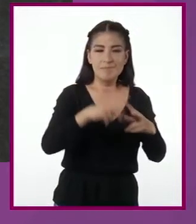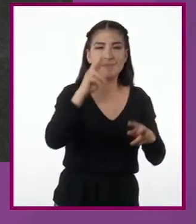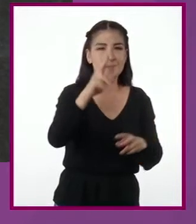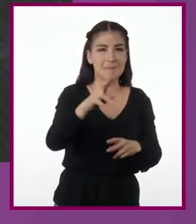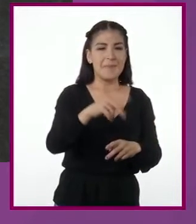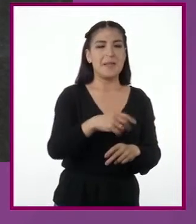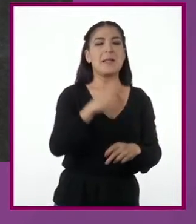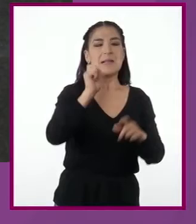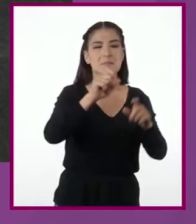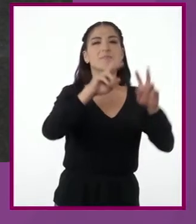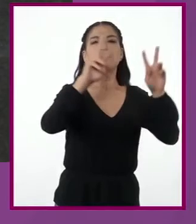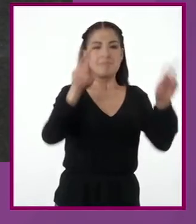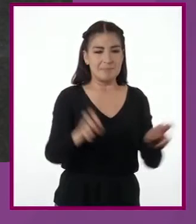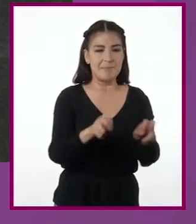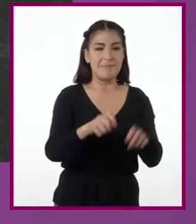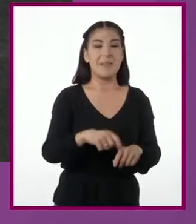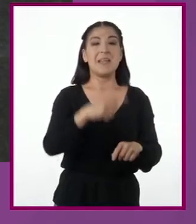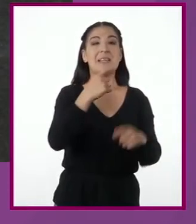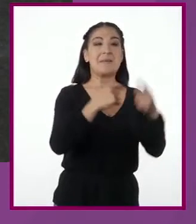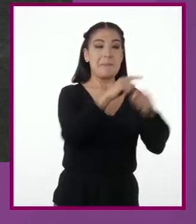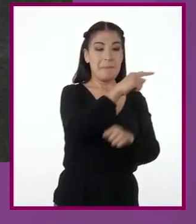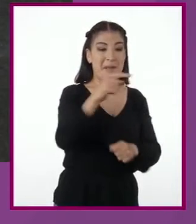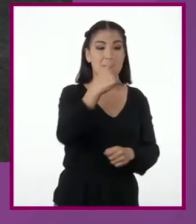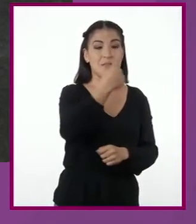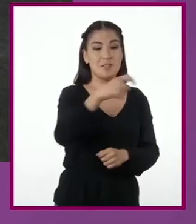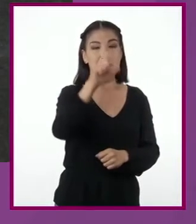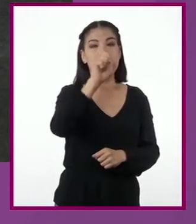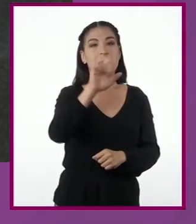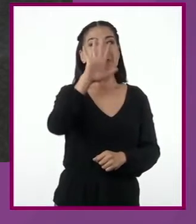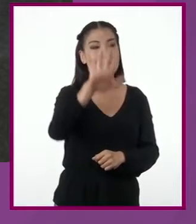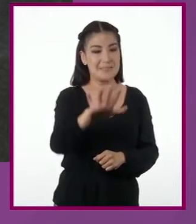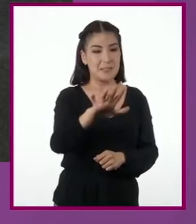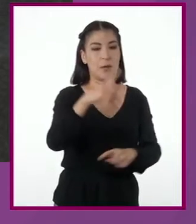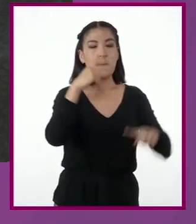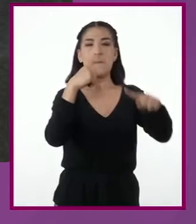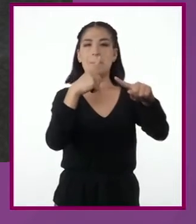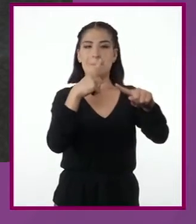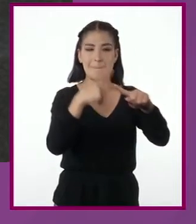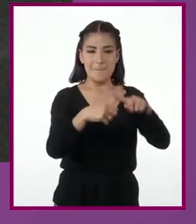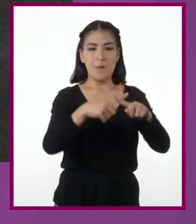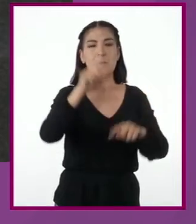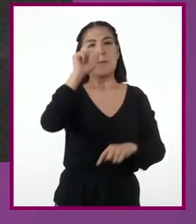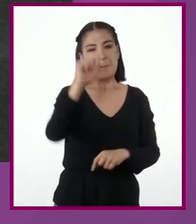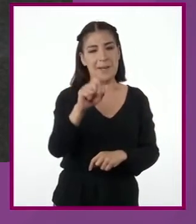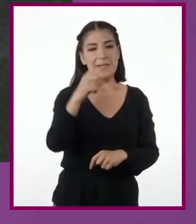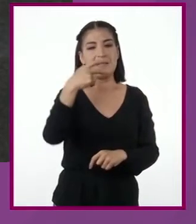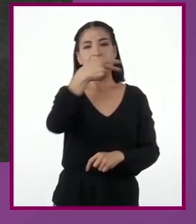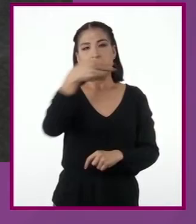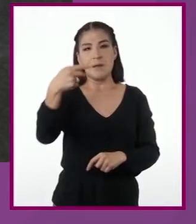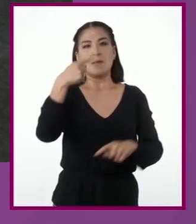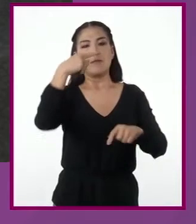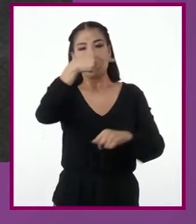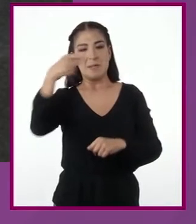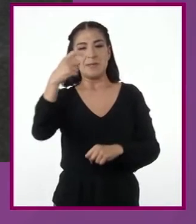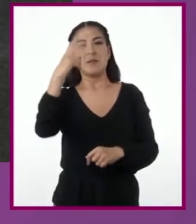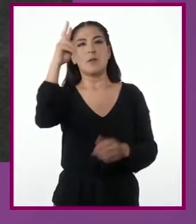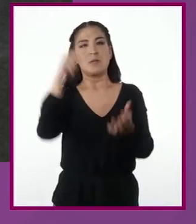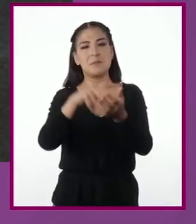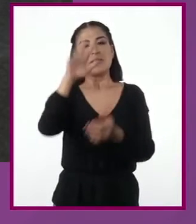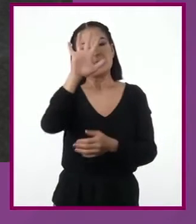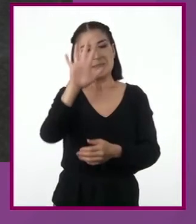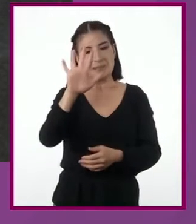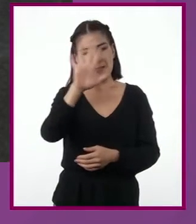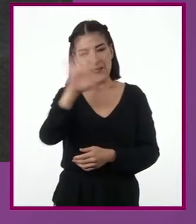utilizará, representamos esta cantidad con un número negativo, ya que es una pérdida, y lo multiplicamos por las 20